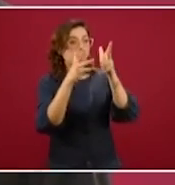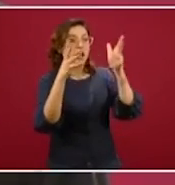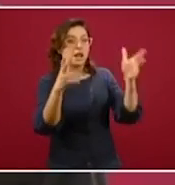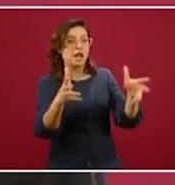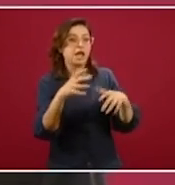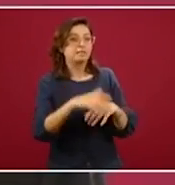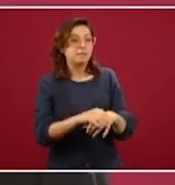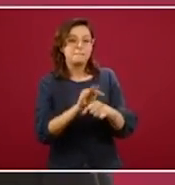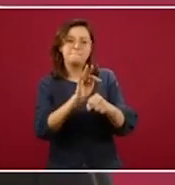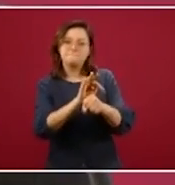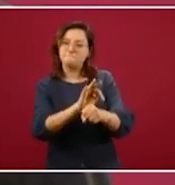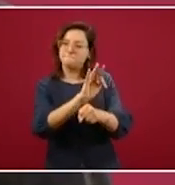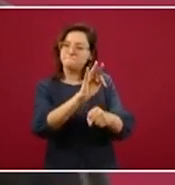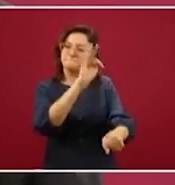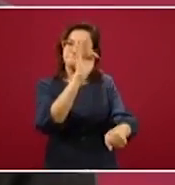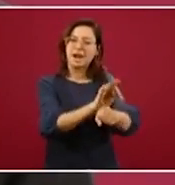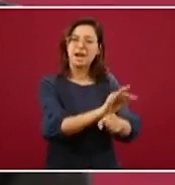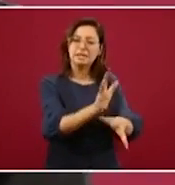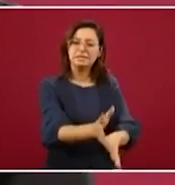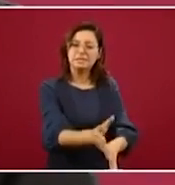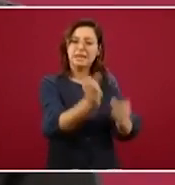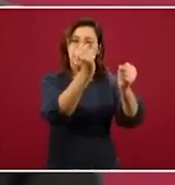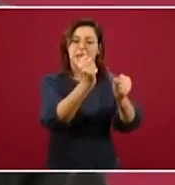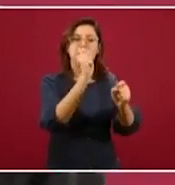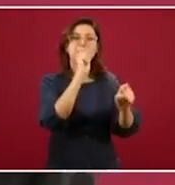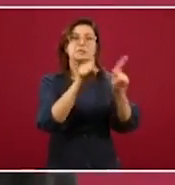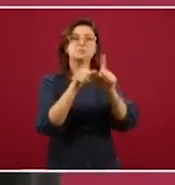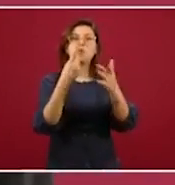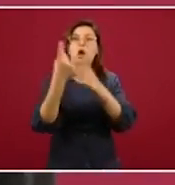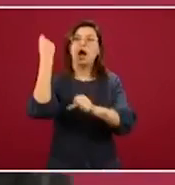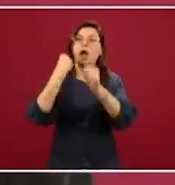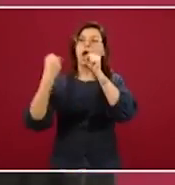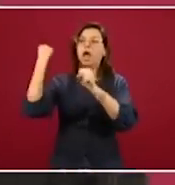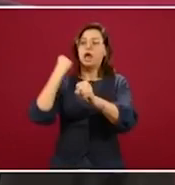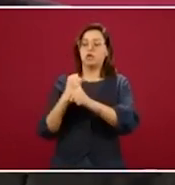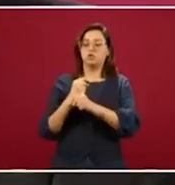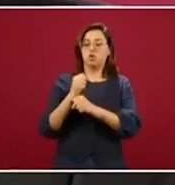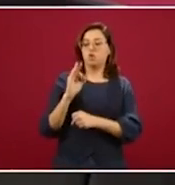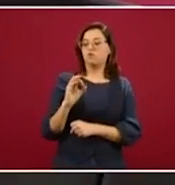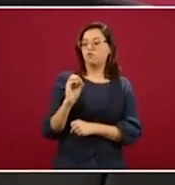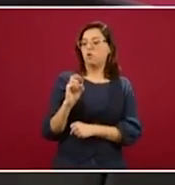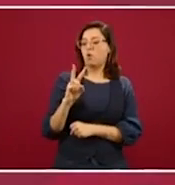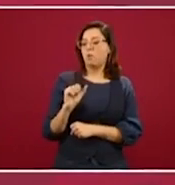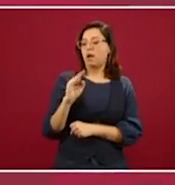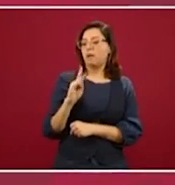como lo hicieron cuando el FOBAPROA, eso es fomento,